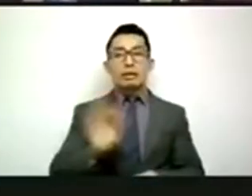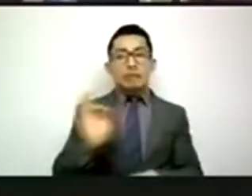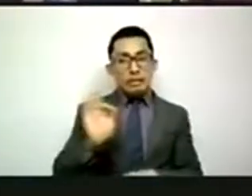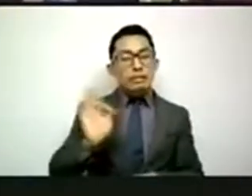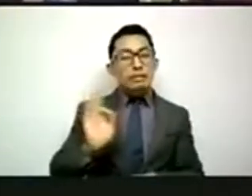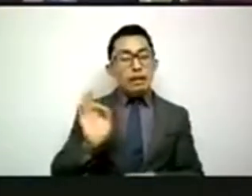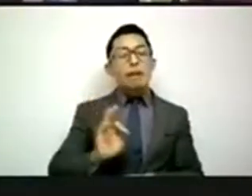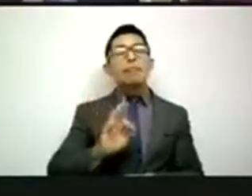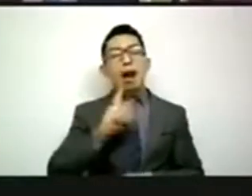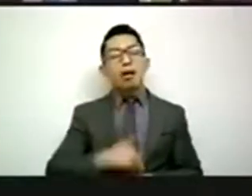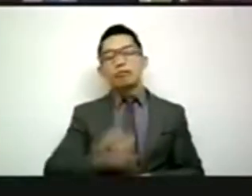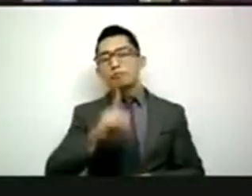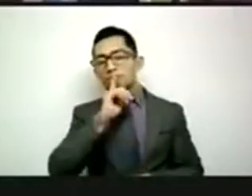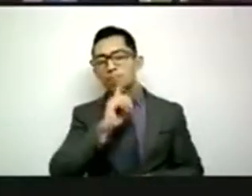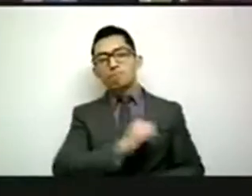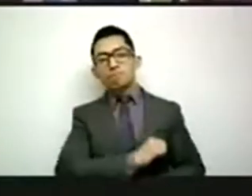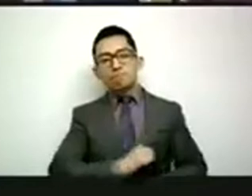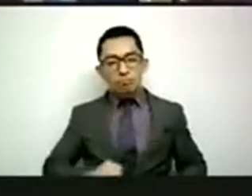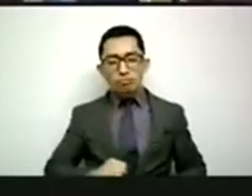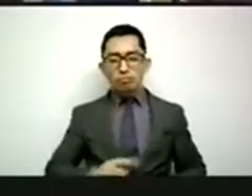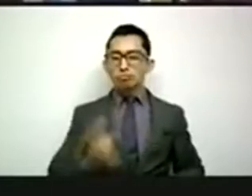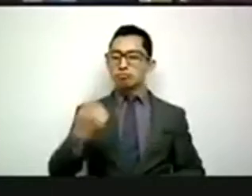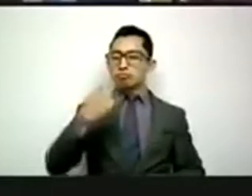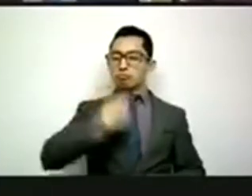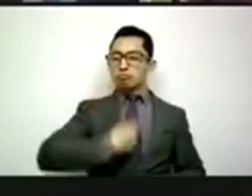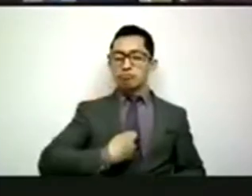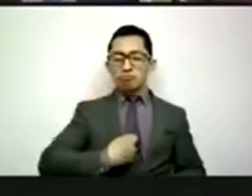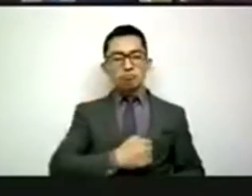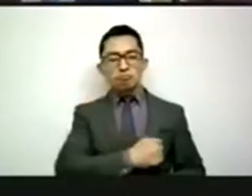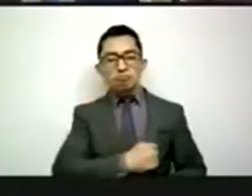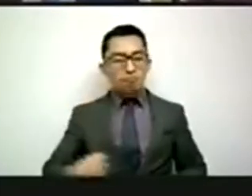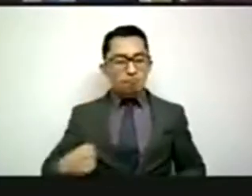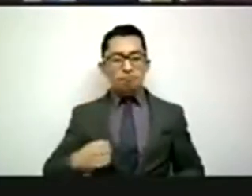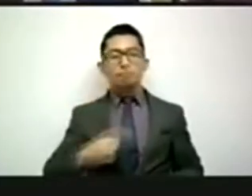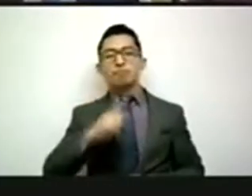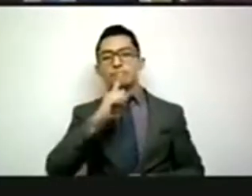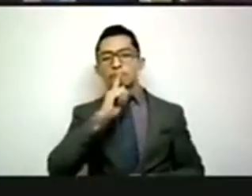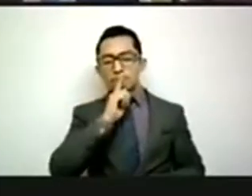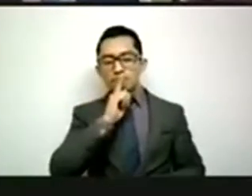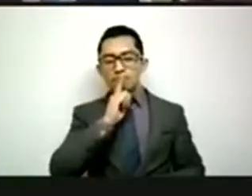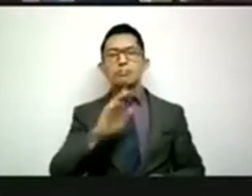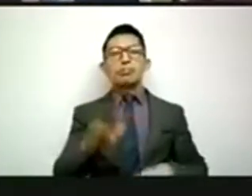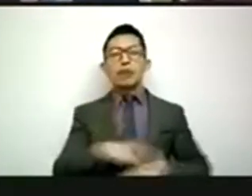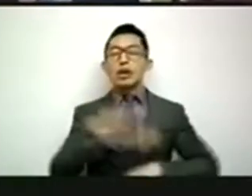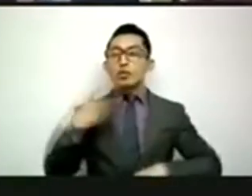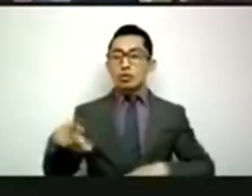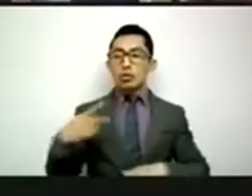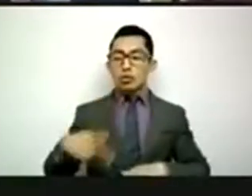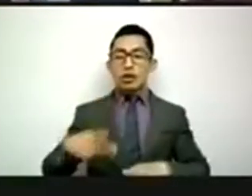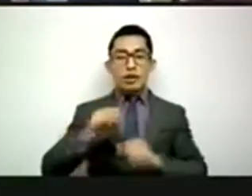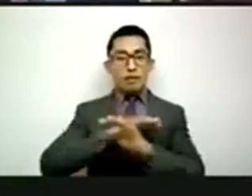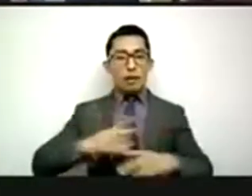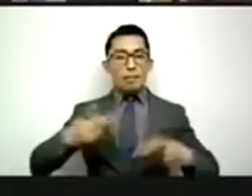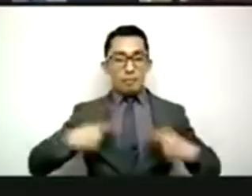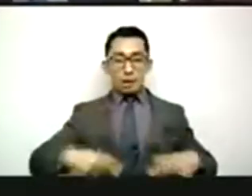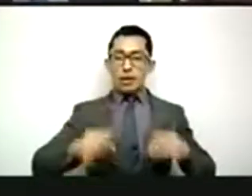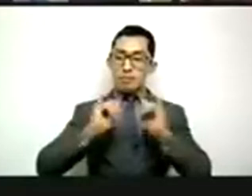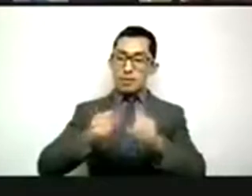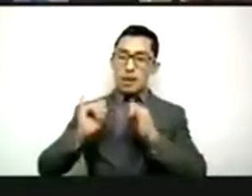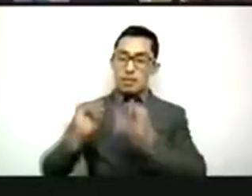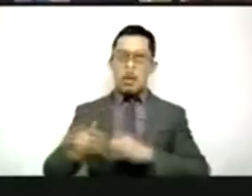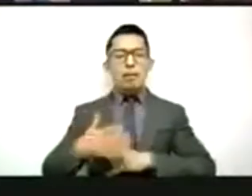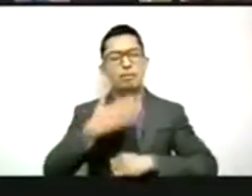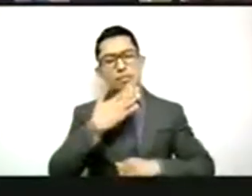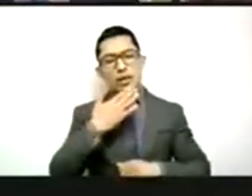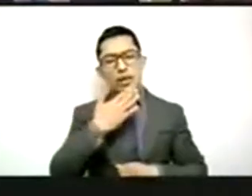El guardar la identidad muchas veces es por resguardo de los datos, sin duda, pero también es por el